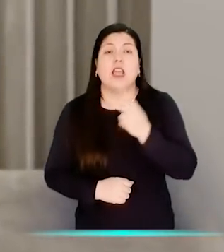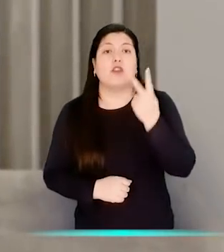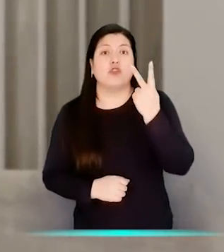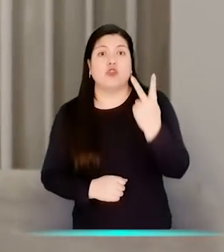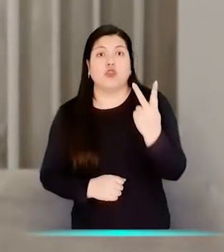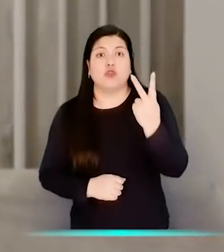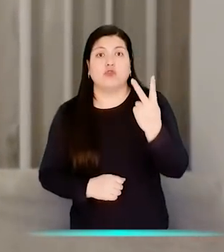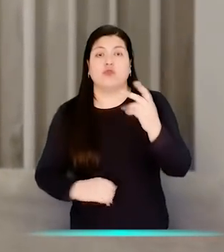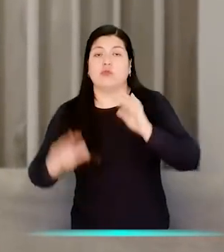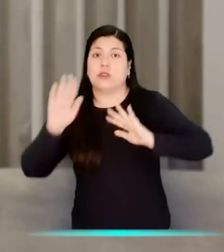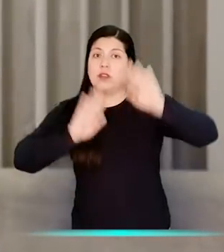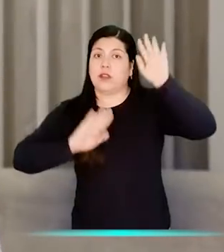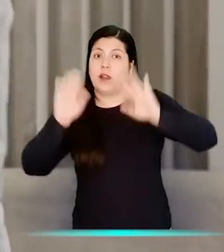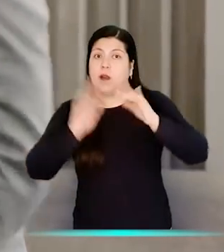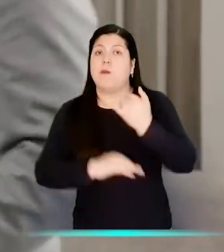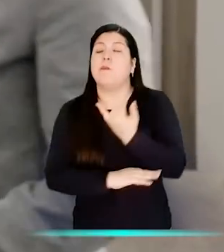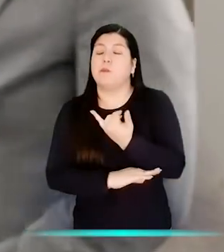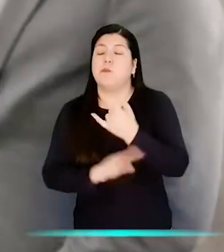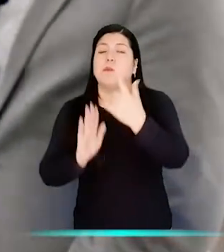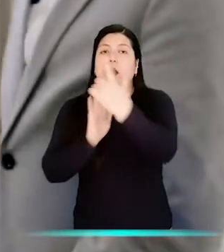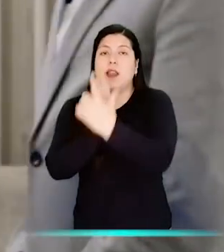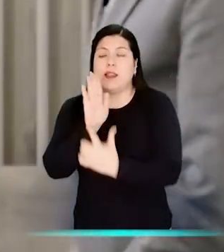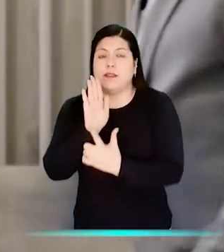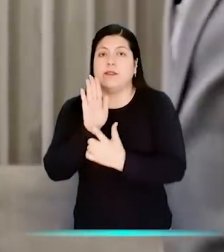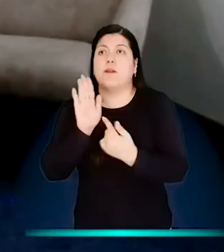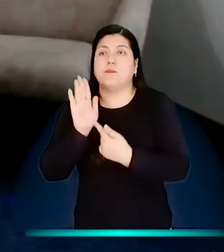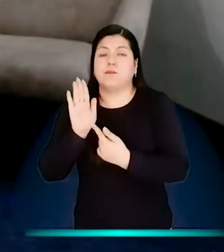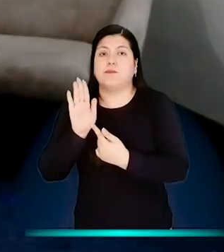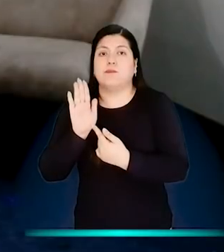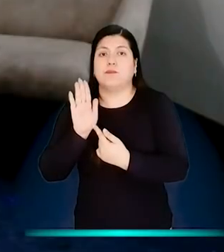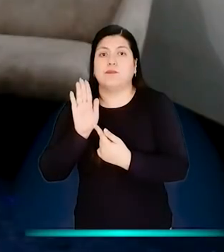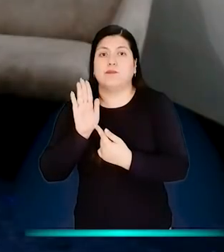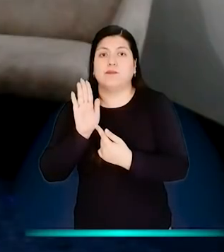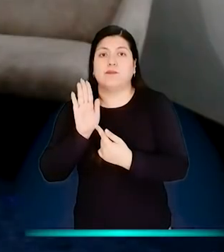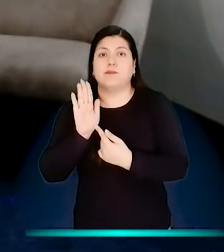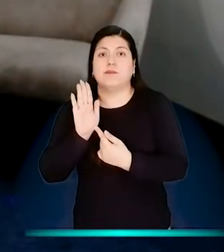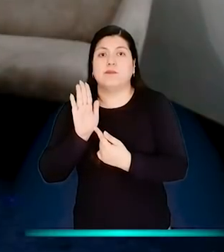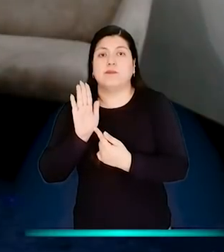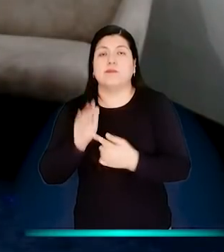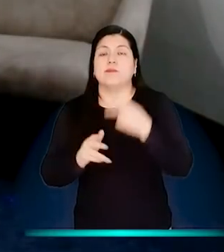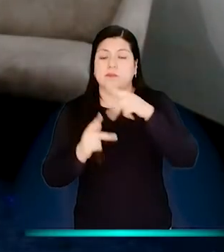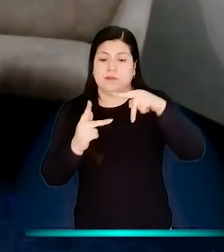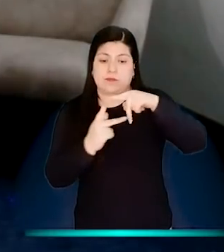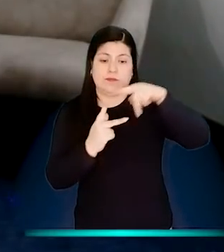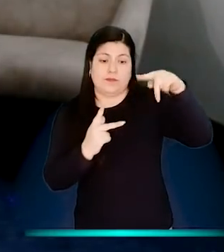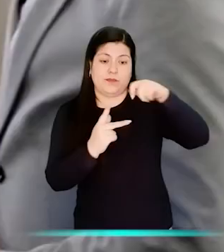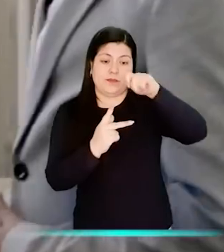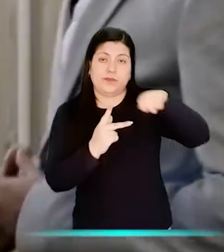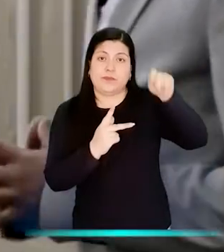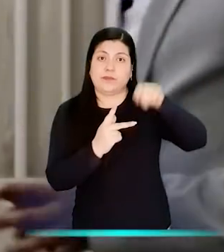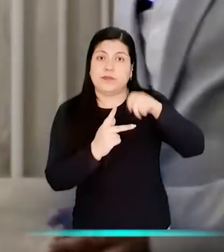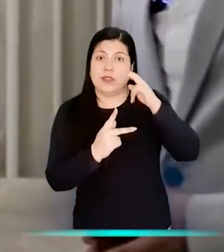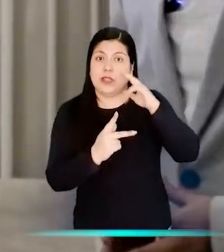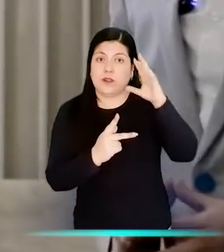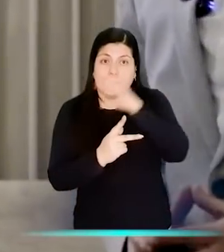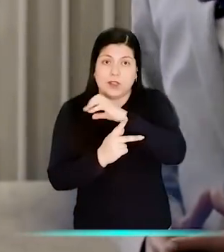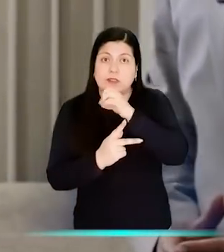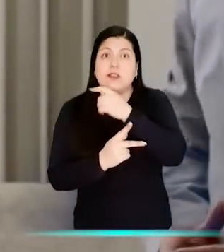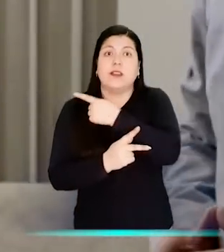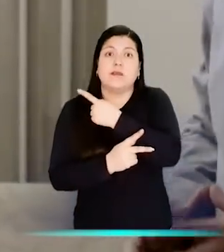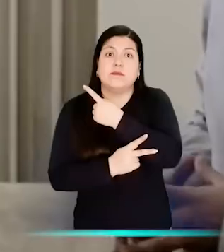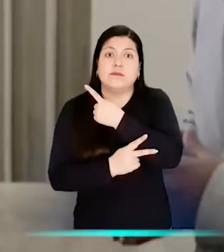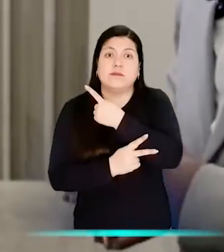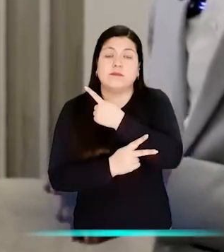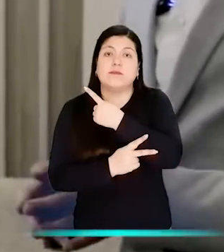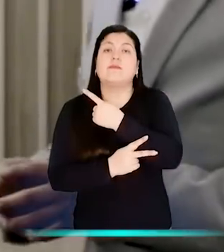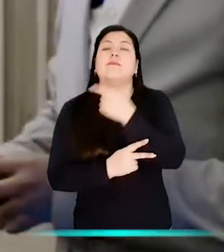vemos los dos candidatos que van a estar en esa lista. Zona de marcación, y verificamos cómo es la marcación también